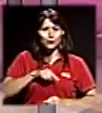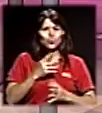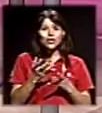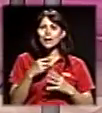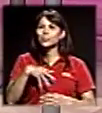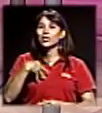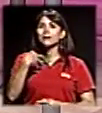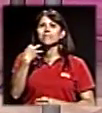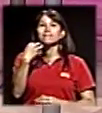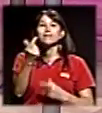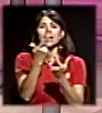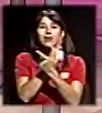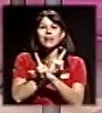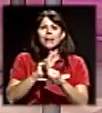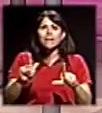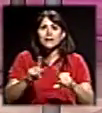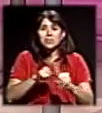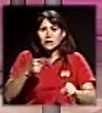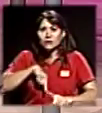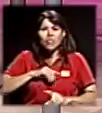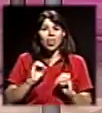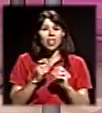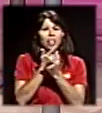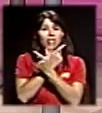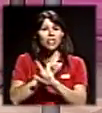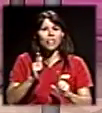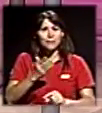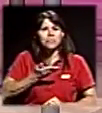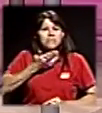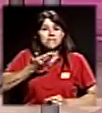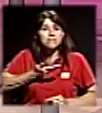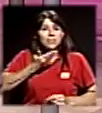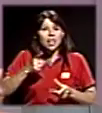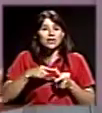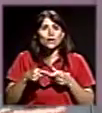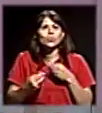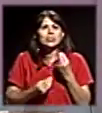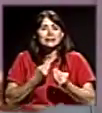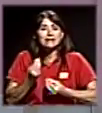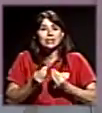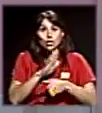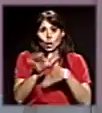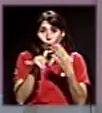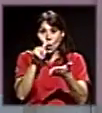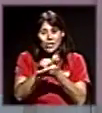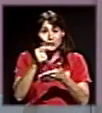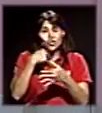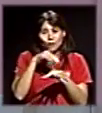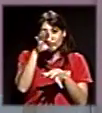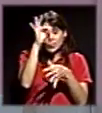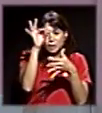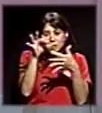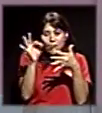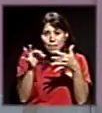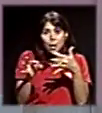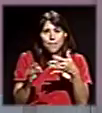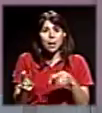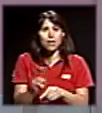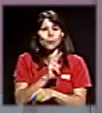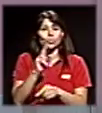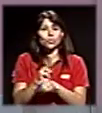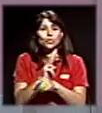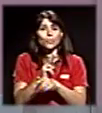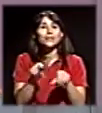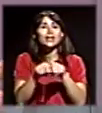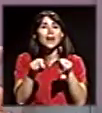estamos con la libertad de la respiración entonces eh todo eso lo uso también lo que